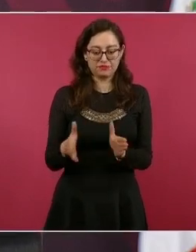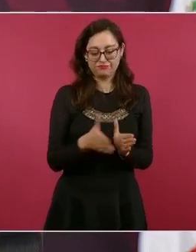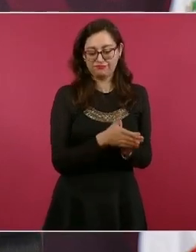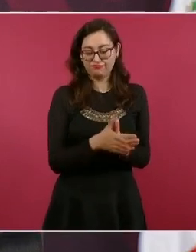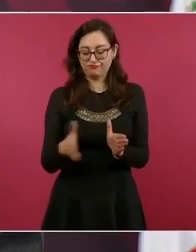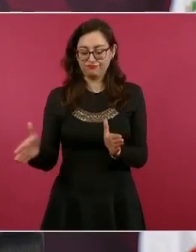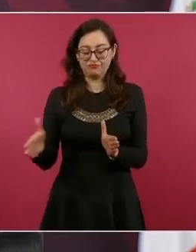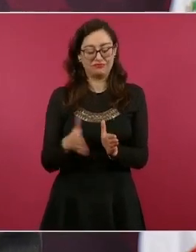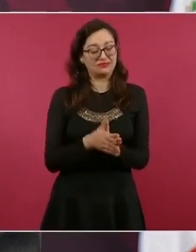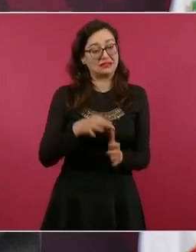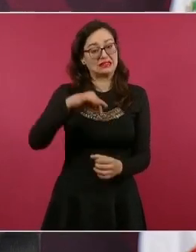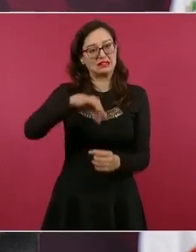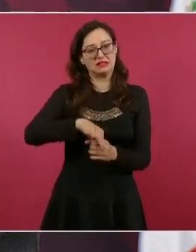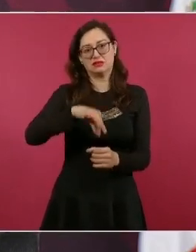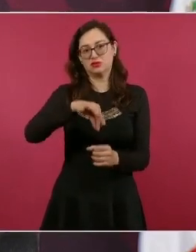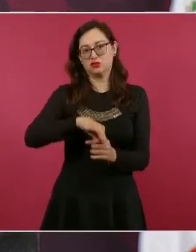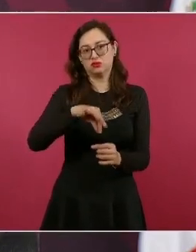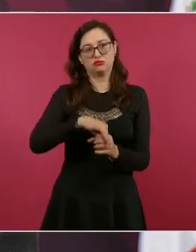campaña